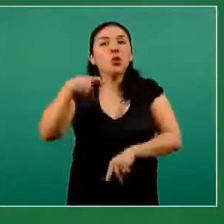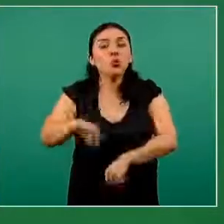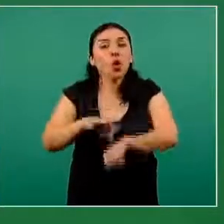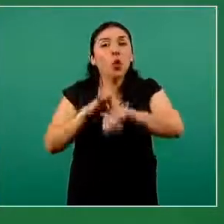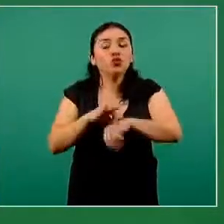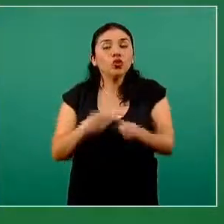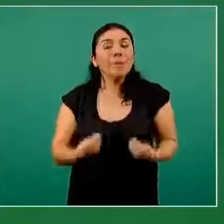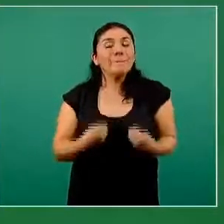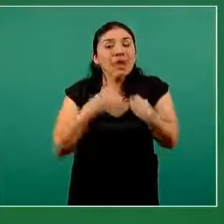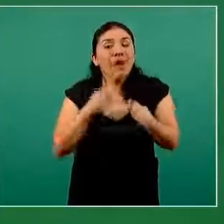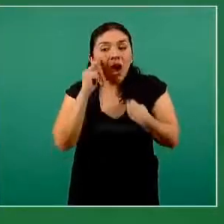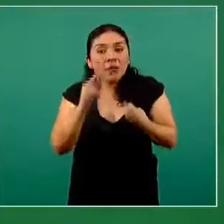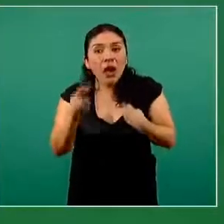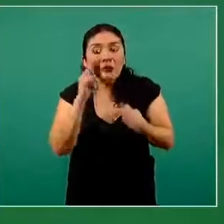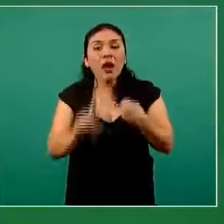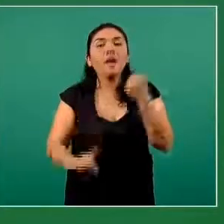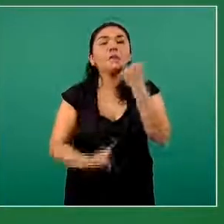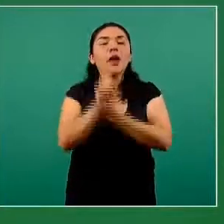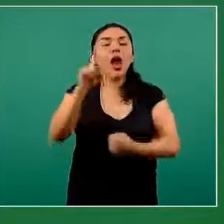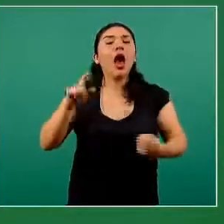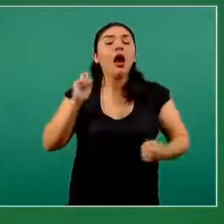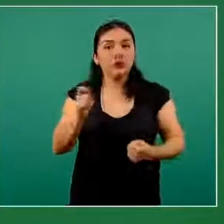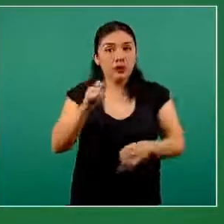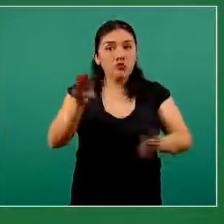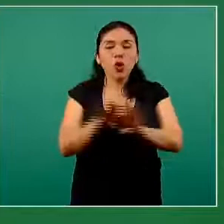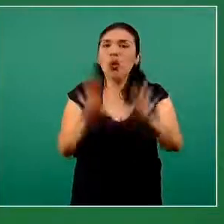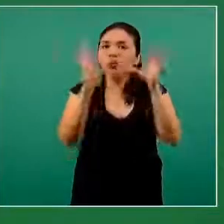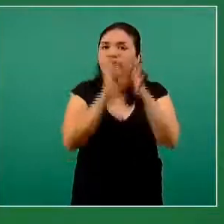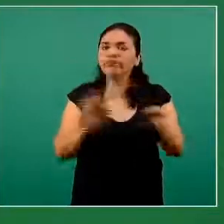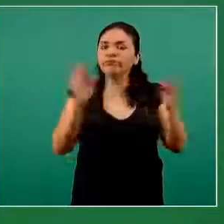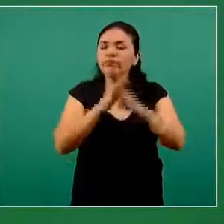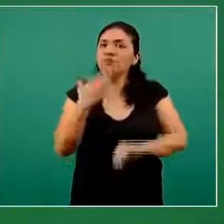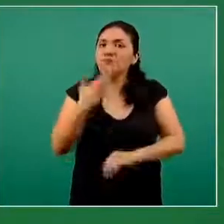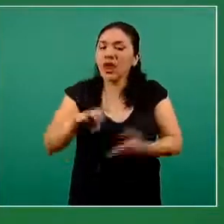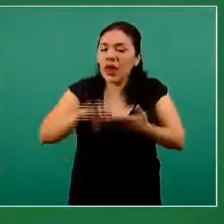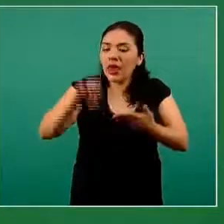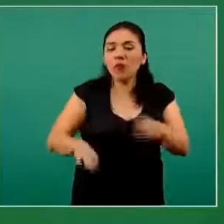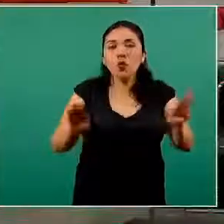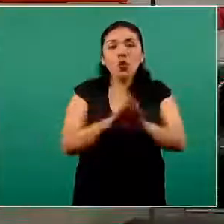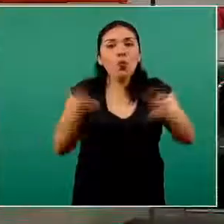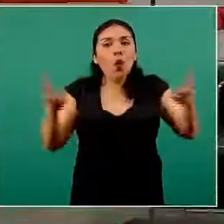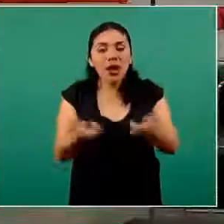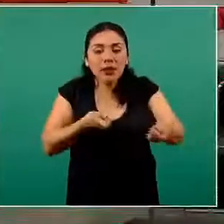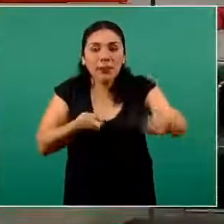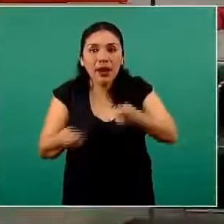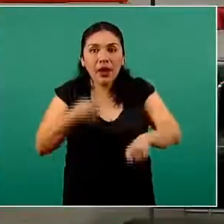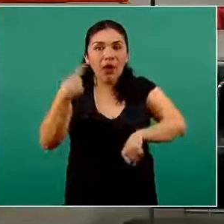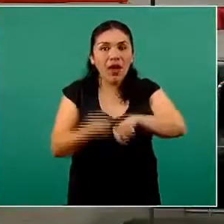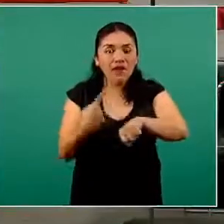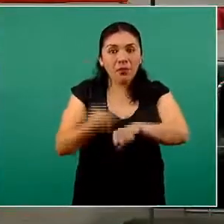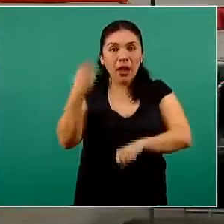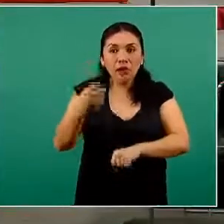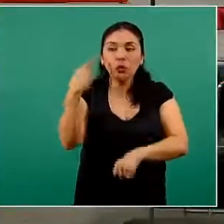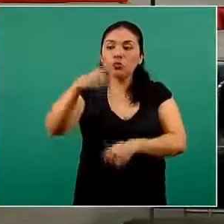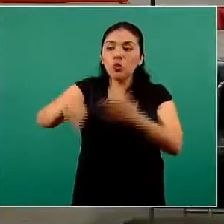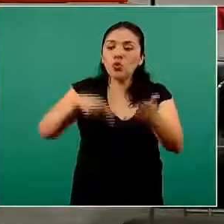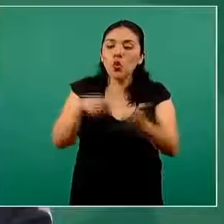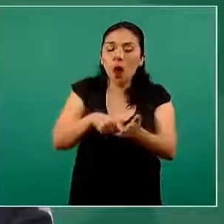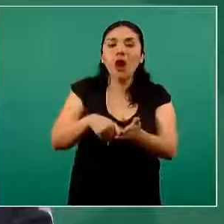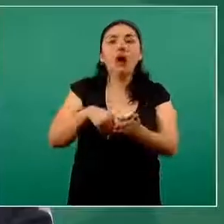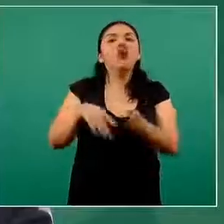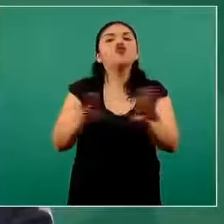vivencias, y no solo vivencias, sino situaciones que son muy ilustrativas del buen manejo de la epidemia a nivel local, de las